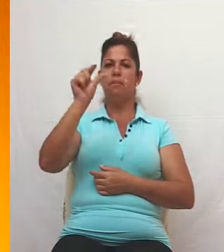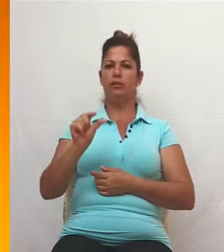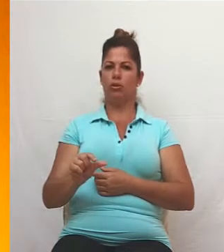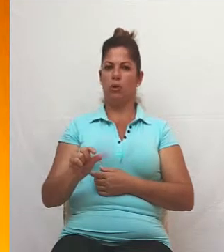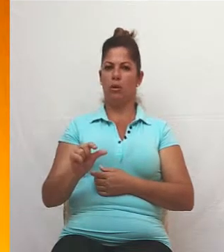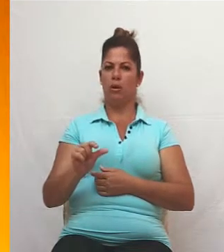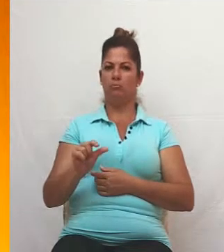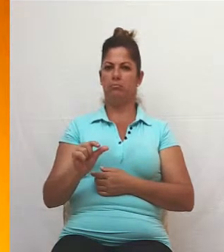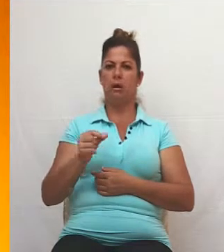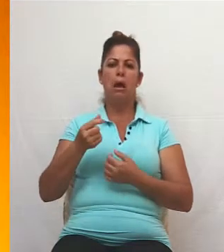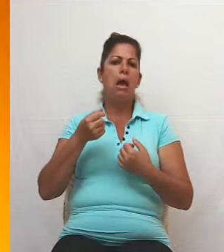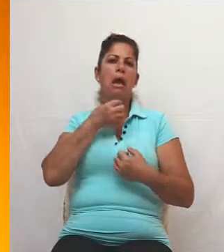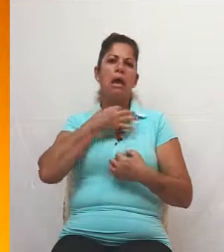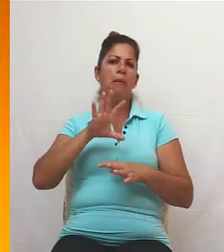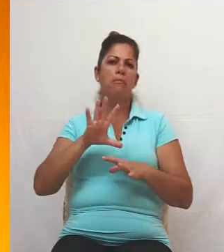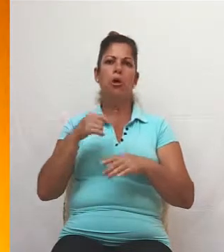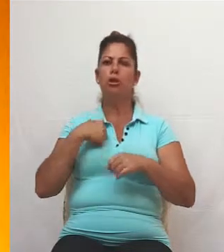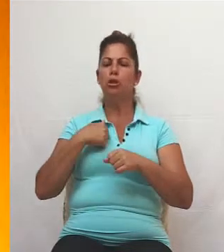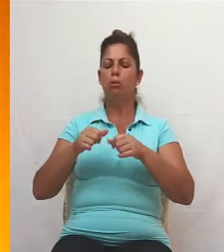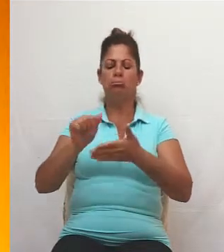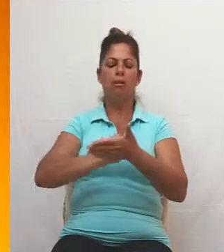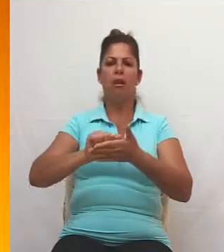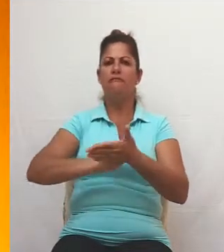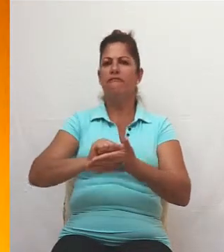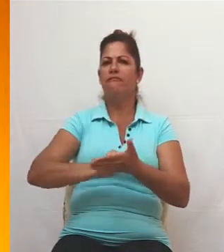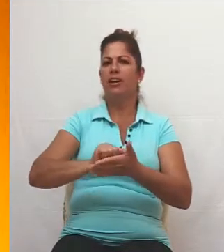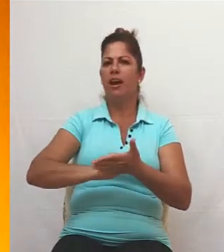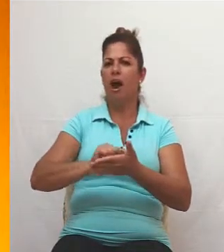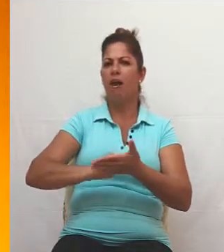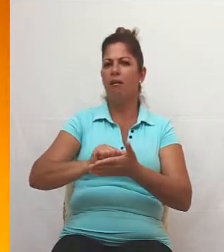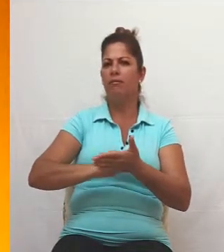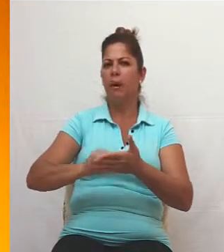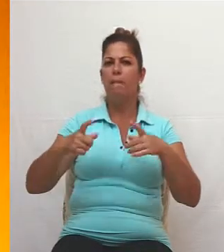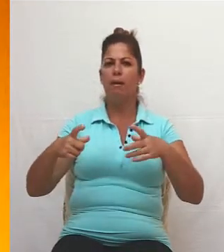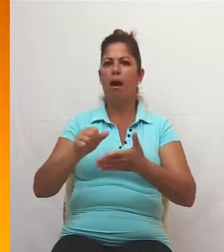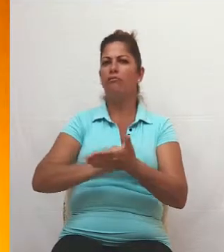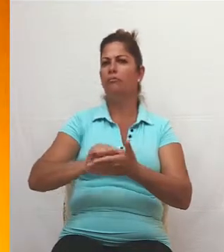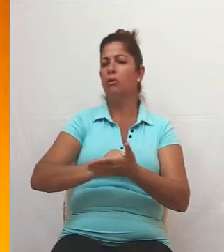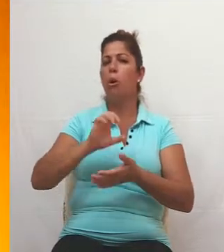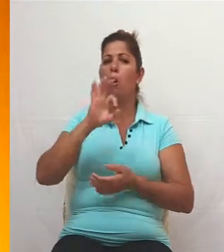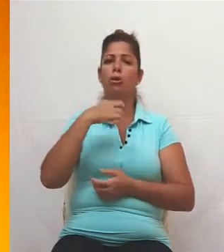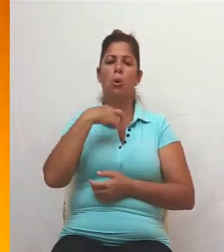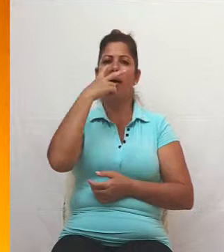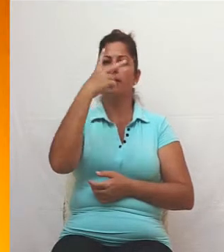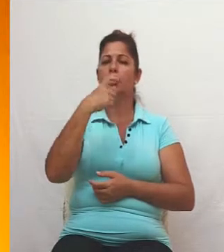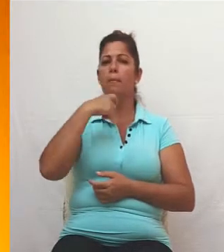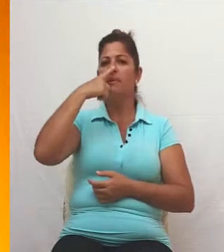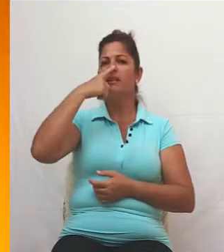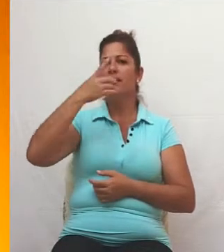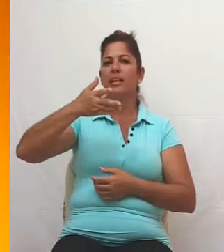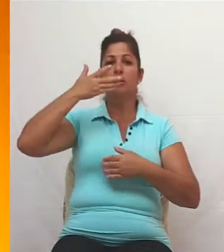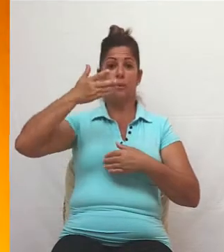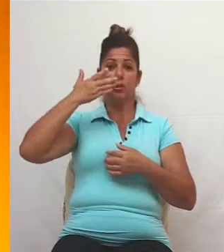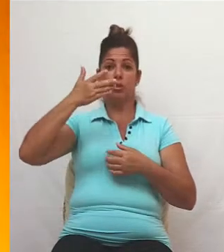percepción de mí mismo ya sea lavando los platos o